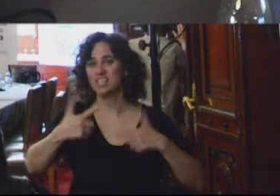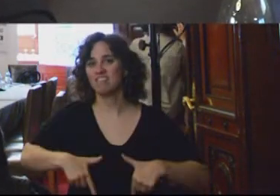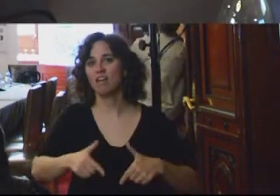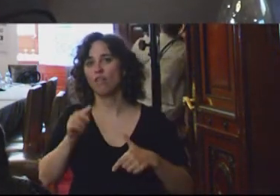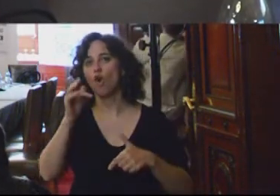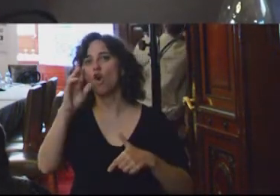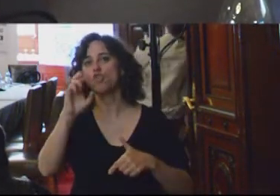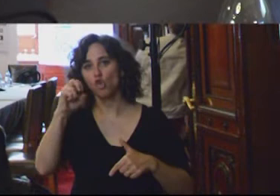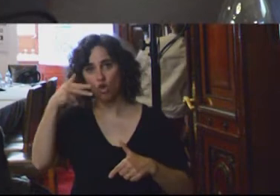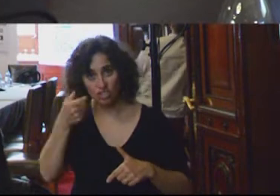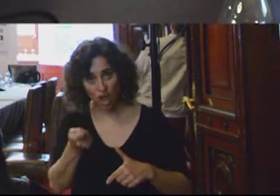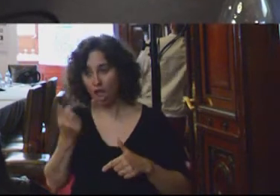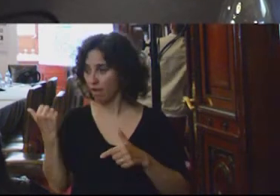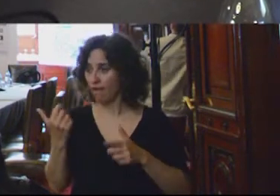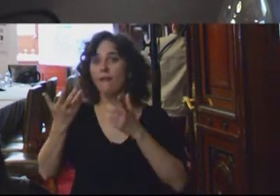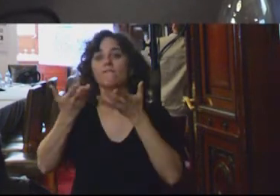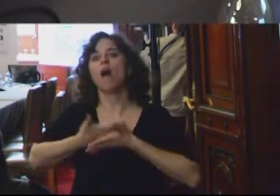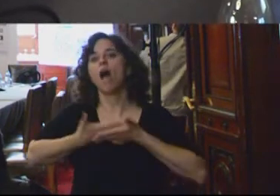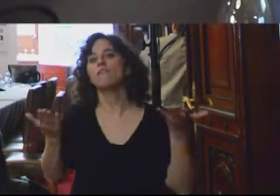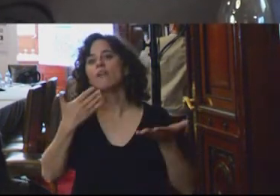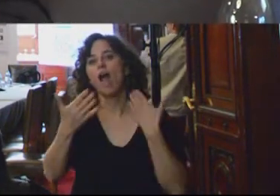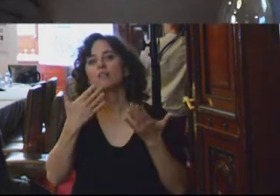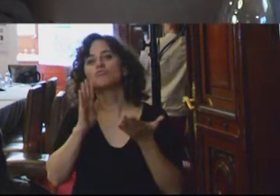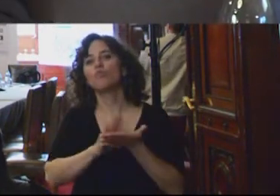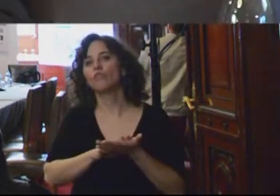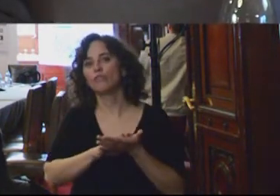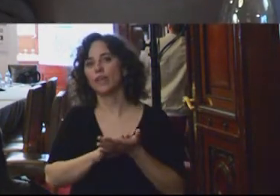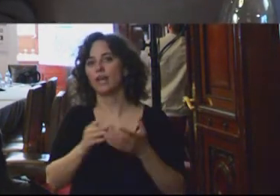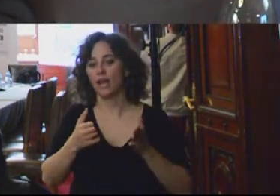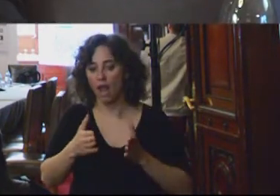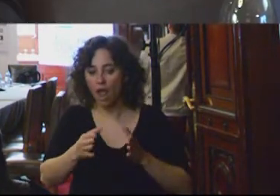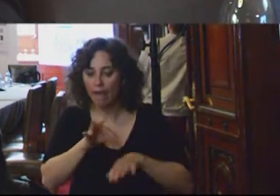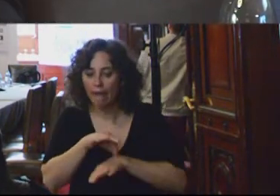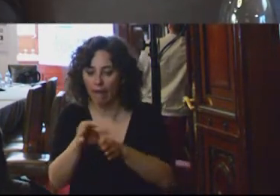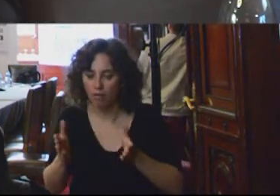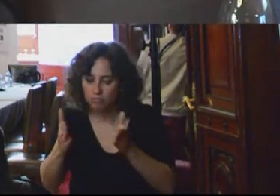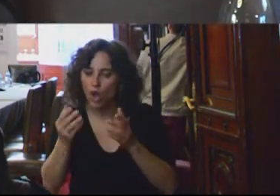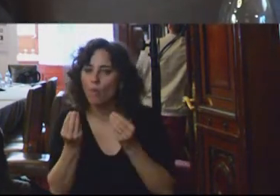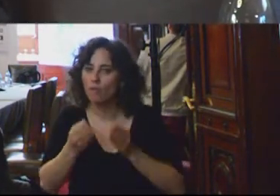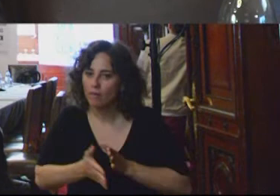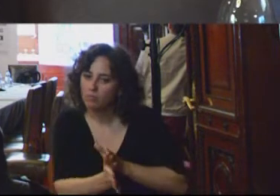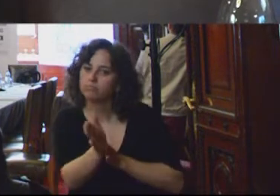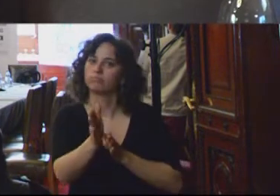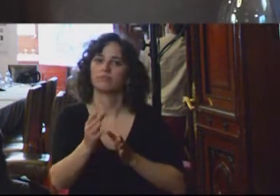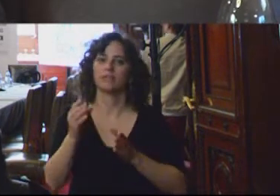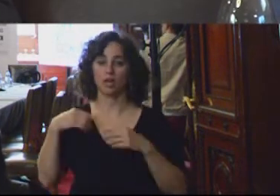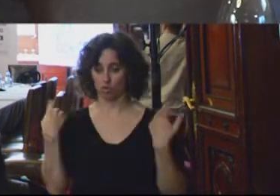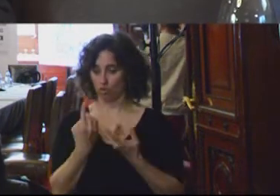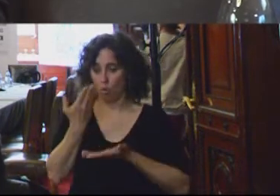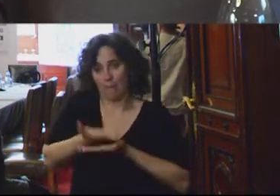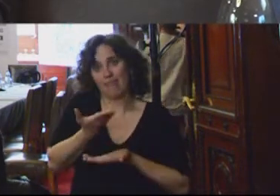Rocha, quien va a exponer sobre justamente la hoja de ruta que nos hemos planteado desde la sociedad civil